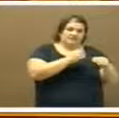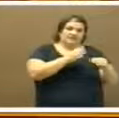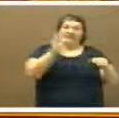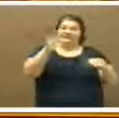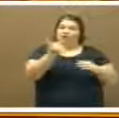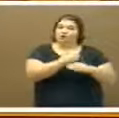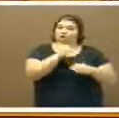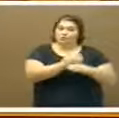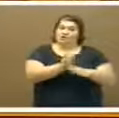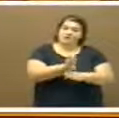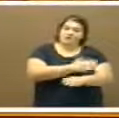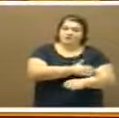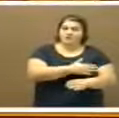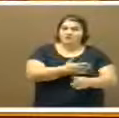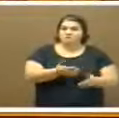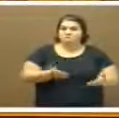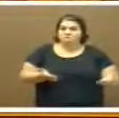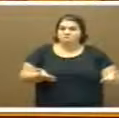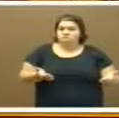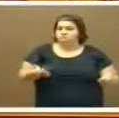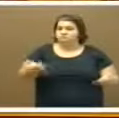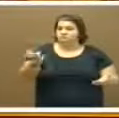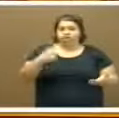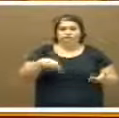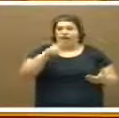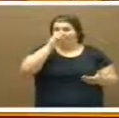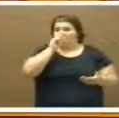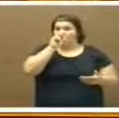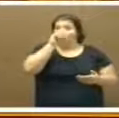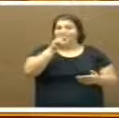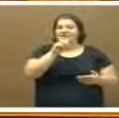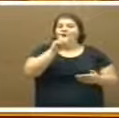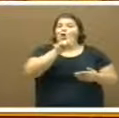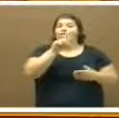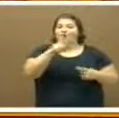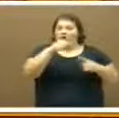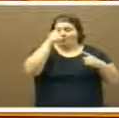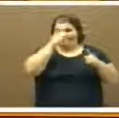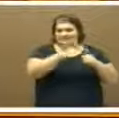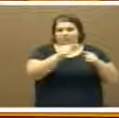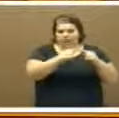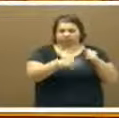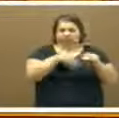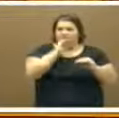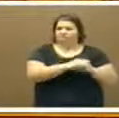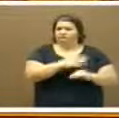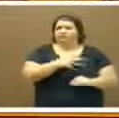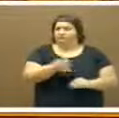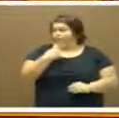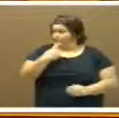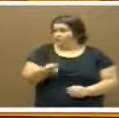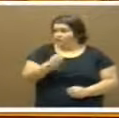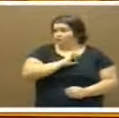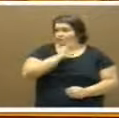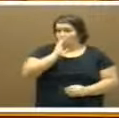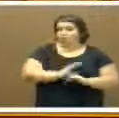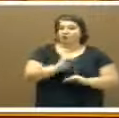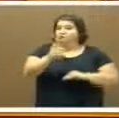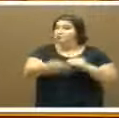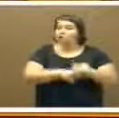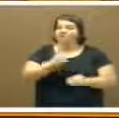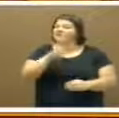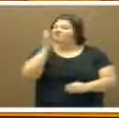5 de octubre, hubieran podido cumplir perfectamente en el año 2011 con el objetivo del déficit. Así se lo digo, señor consejero. ¿Por qué no lo